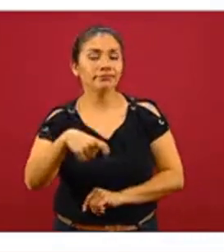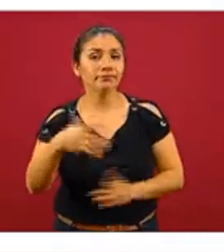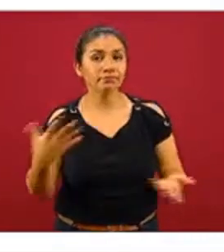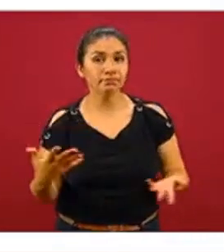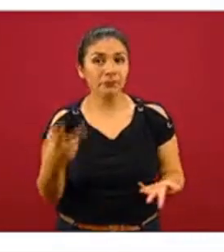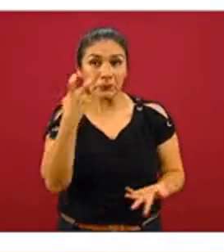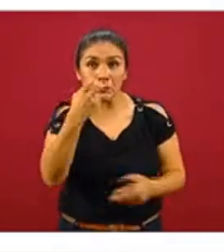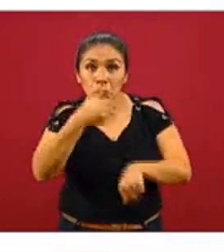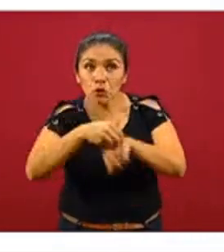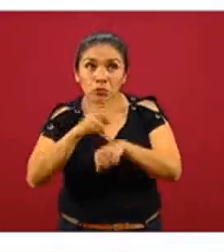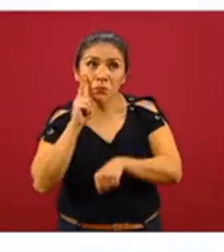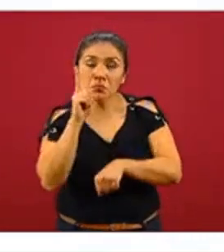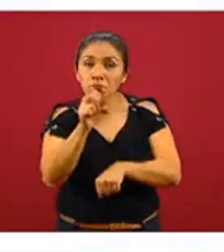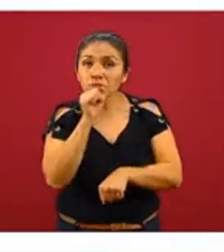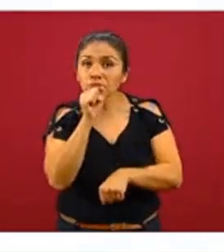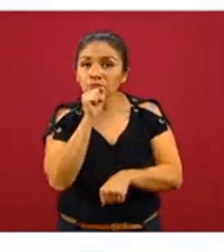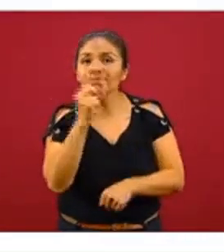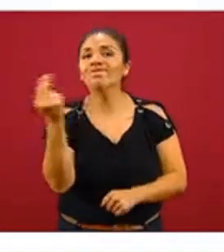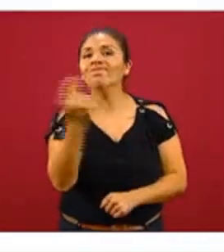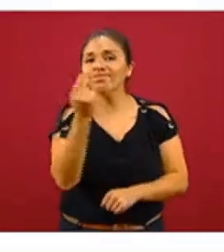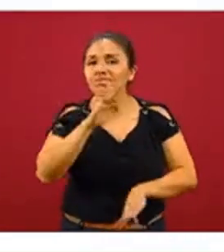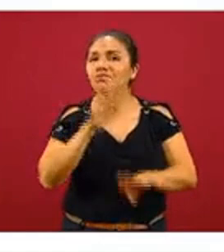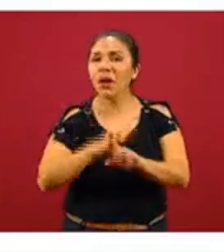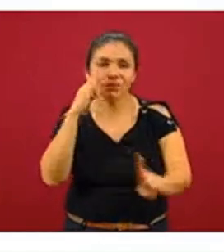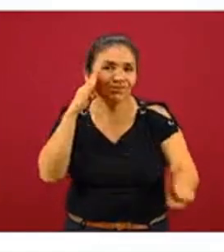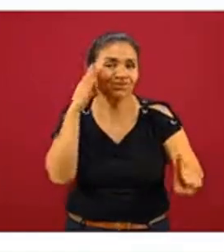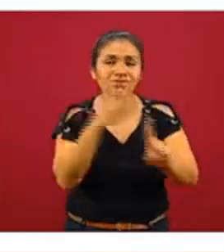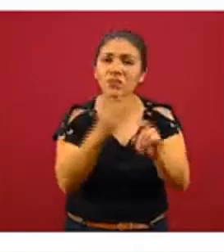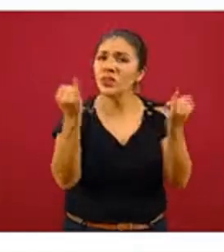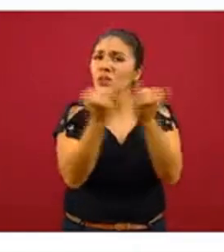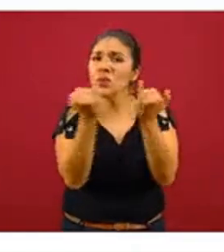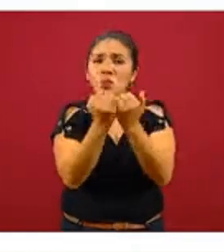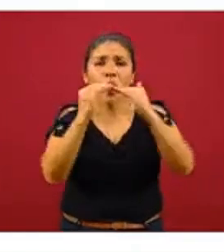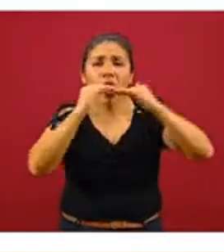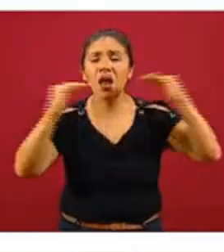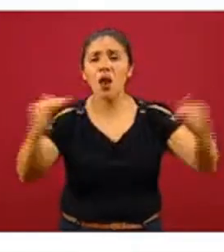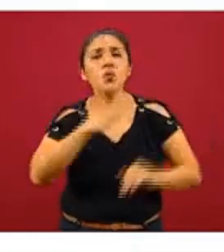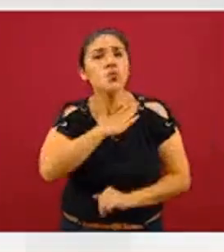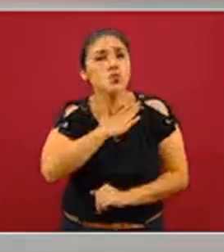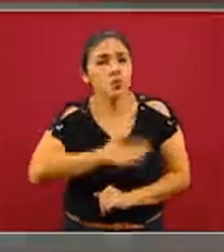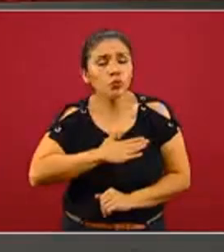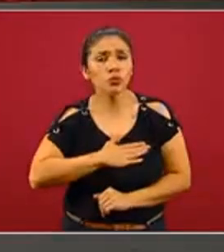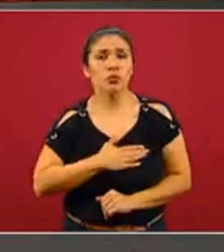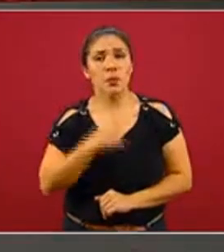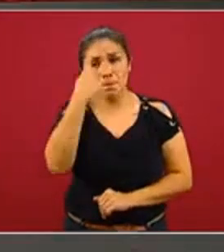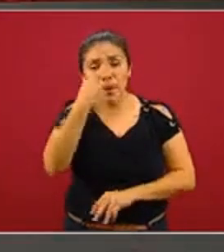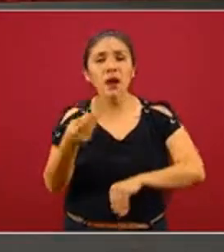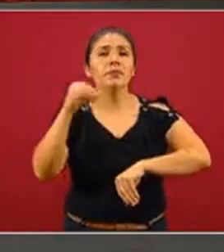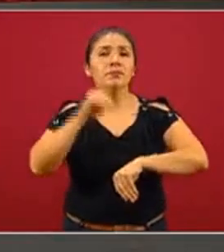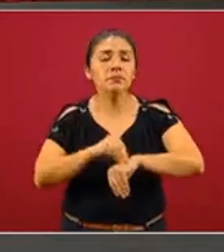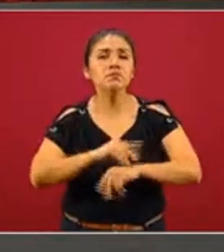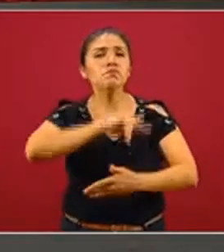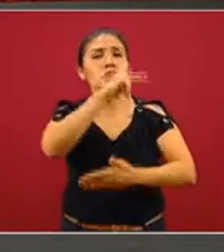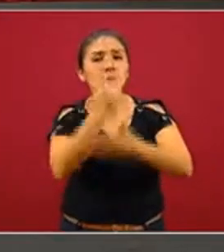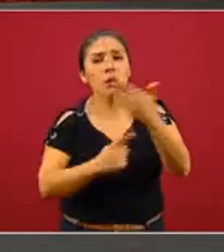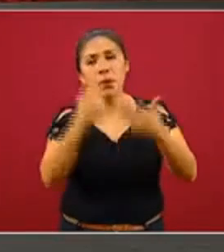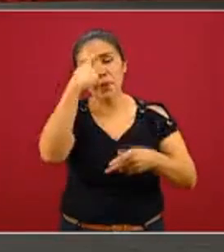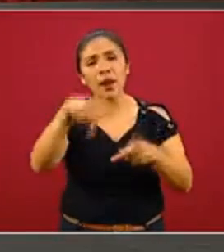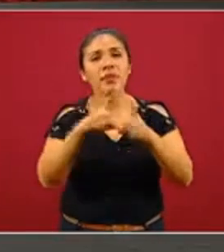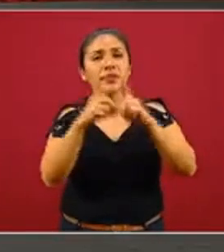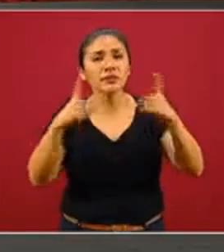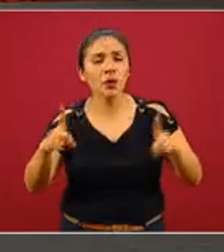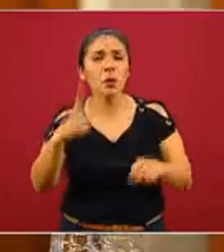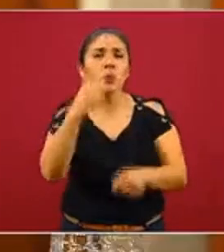cifras indican que se requiere un enfoque más equitativo e incluyente en la implementación de los programas de desarrollo en la